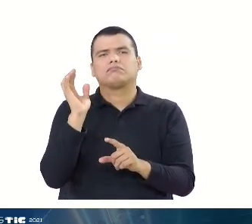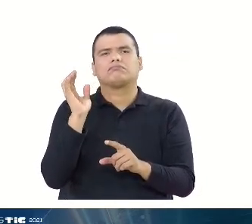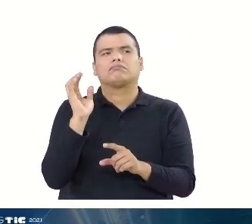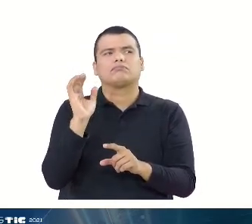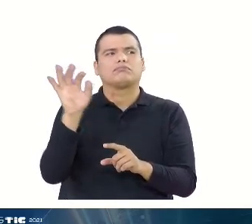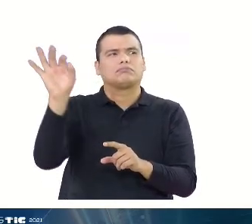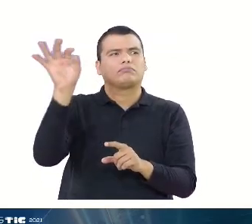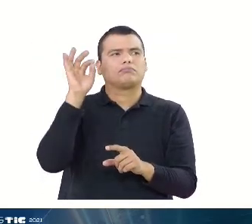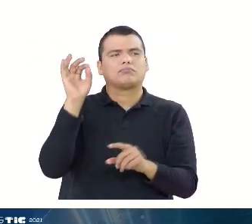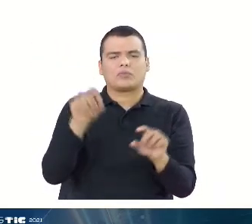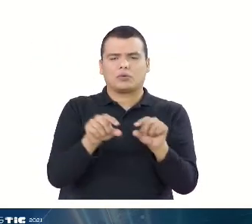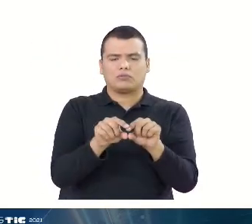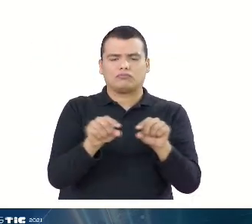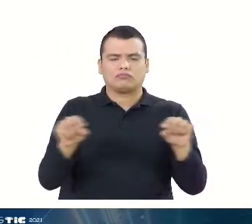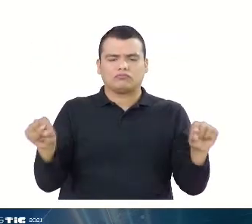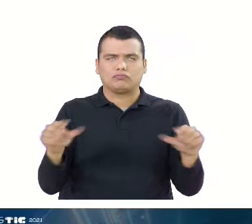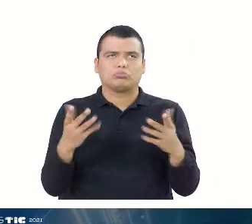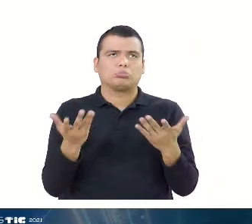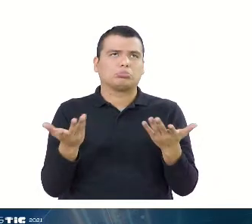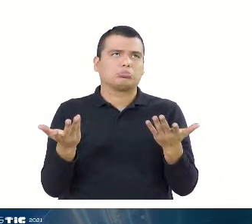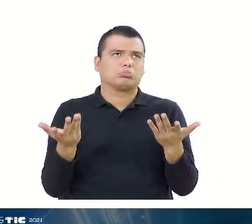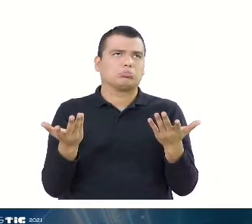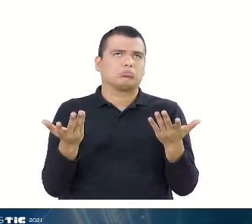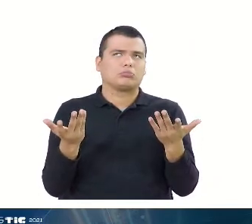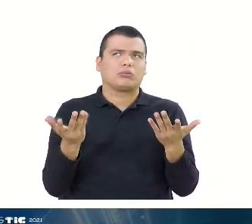una varilla,